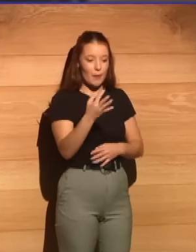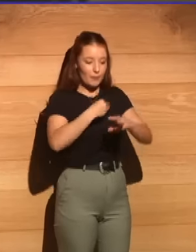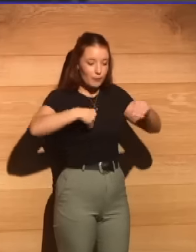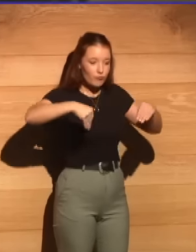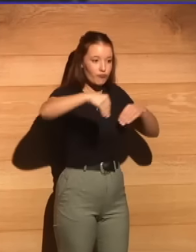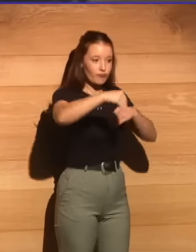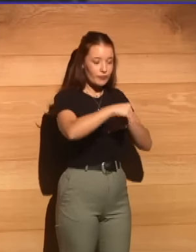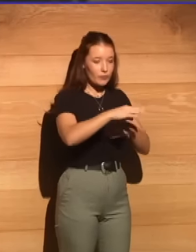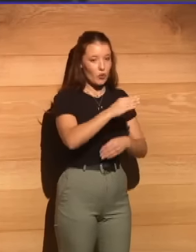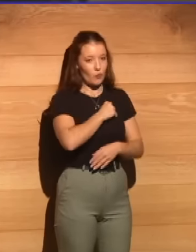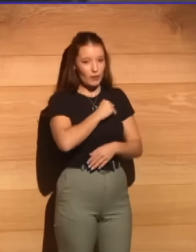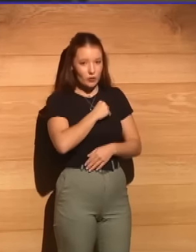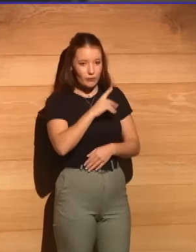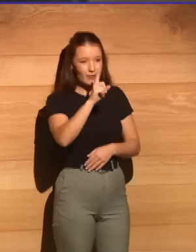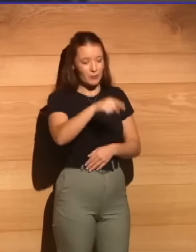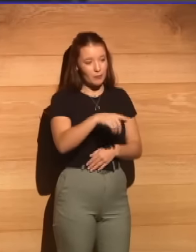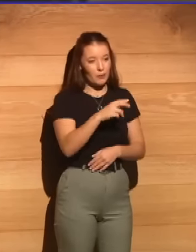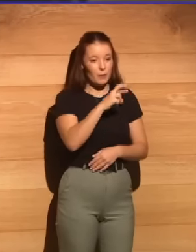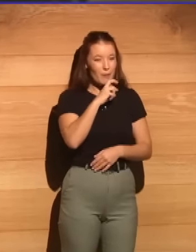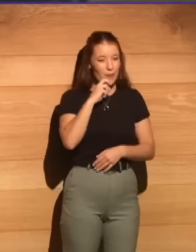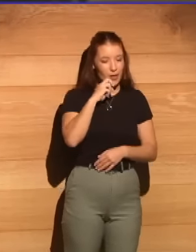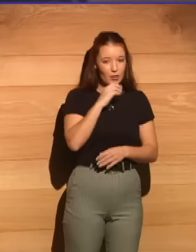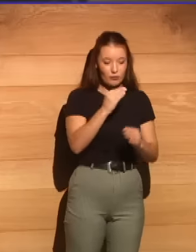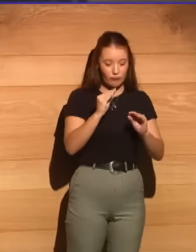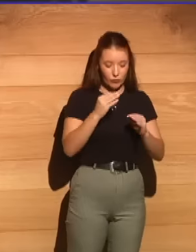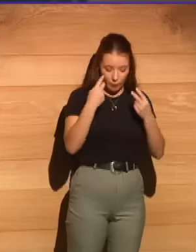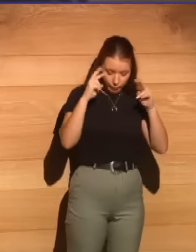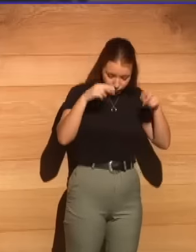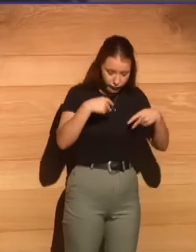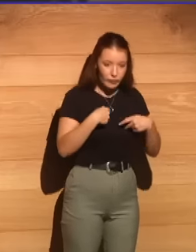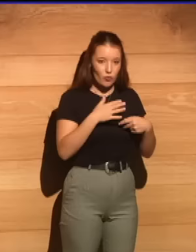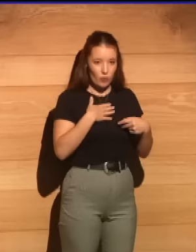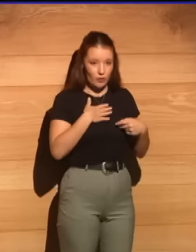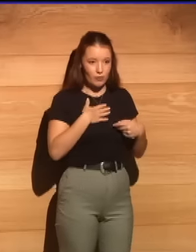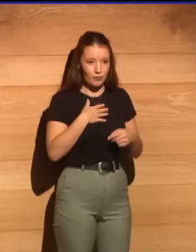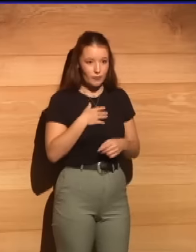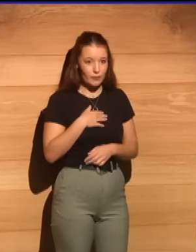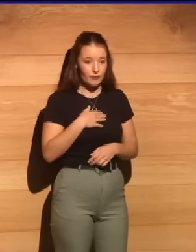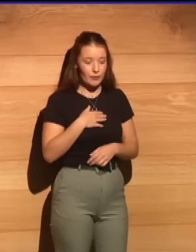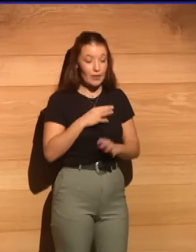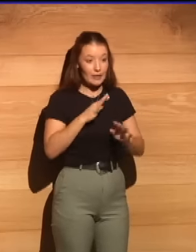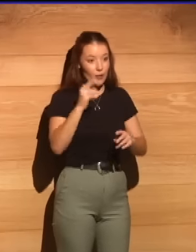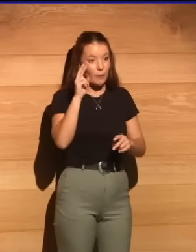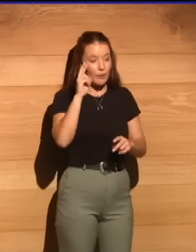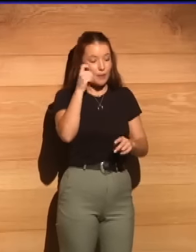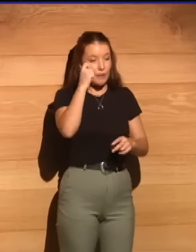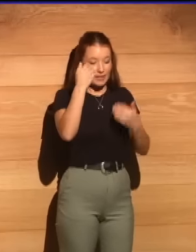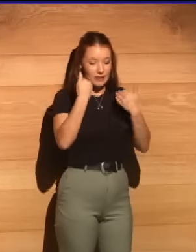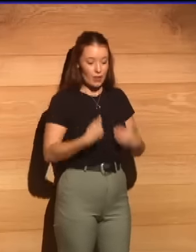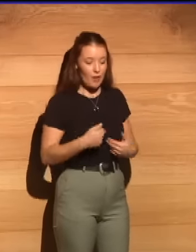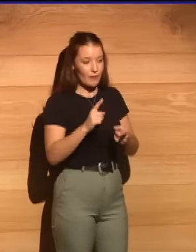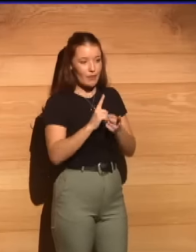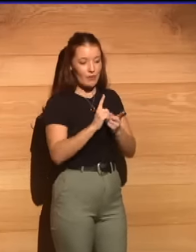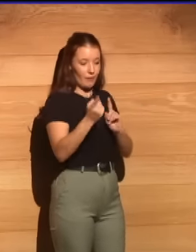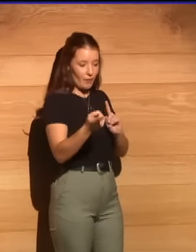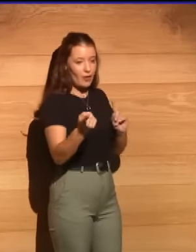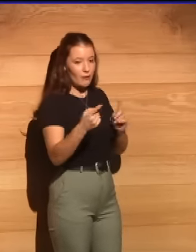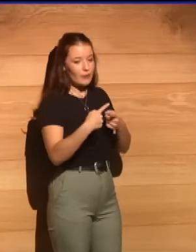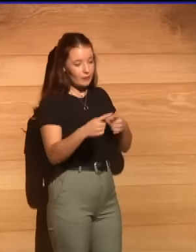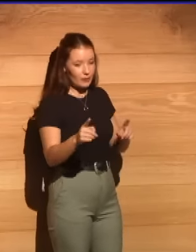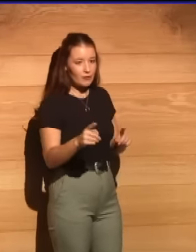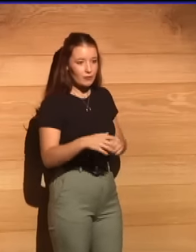nuestros principios y valores. Y esto es lo que nos va a diferenciar como ser humano. Y lo que es muy importante que has dicho tú antes del lifelong learning, es que el